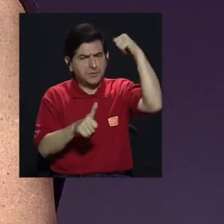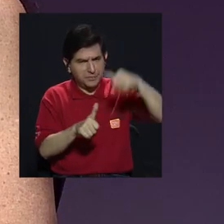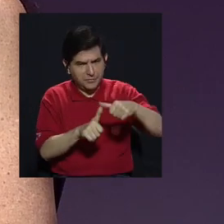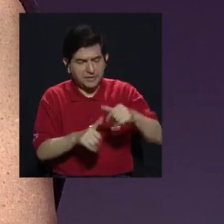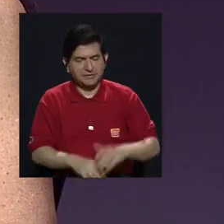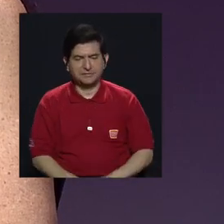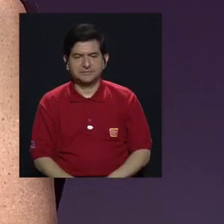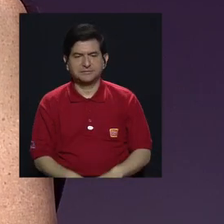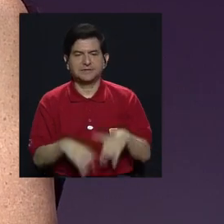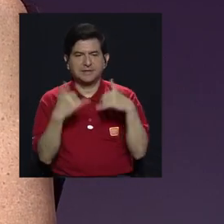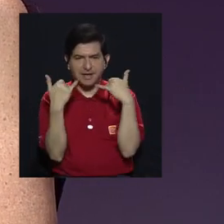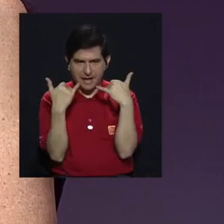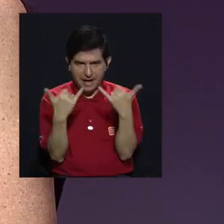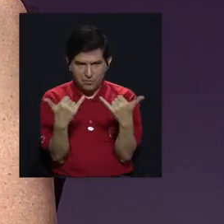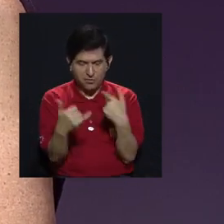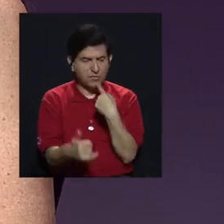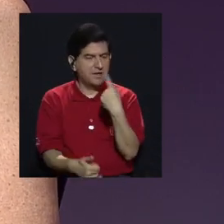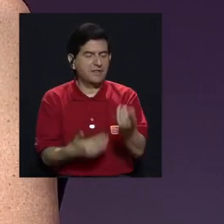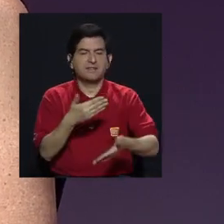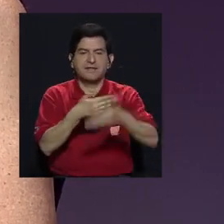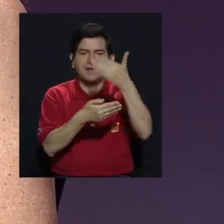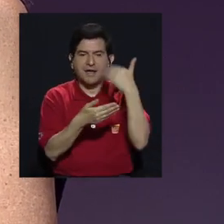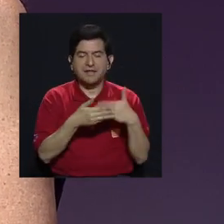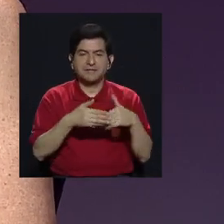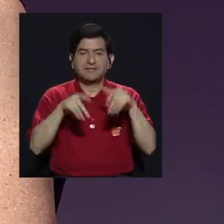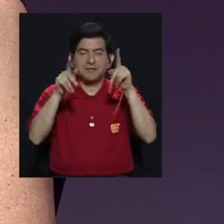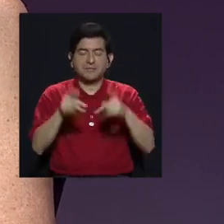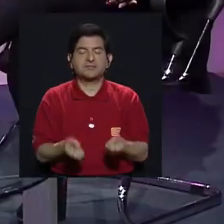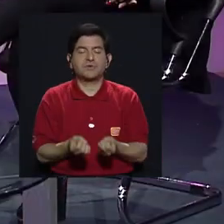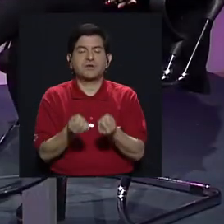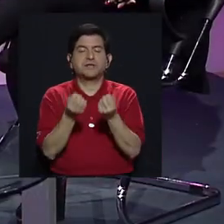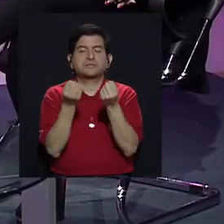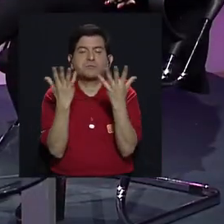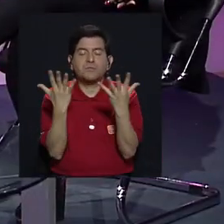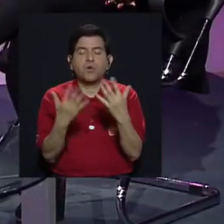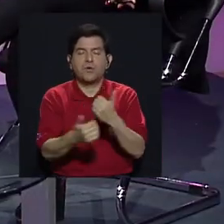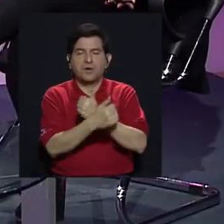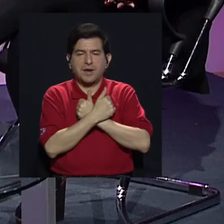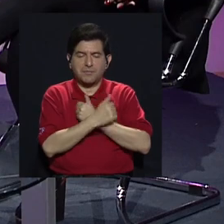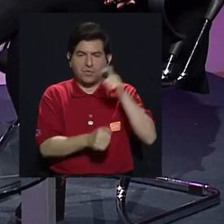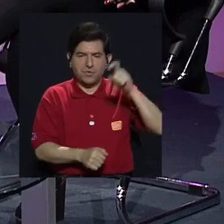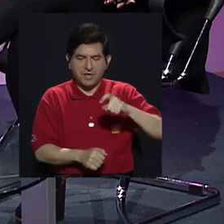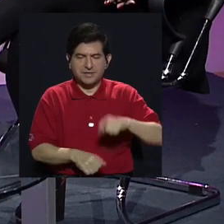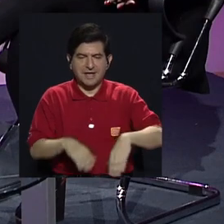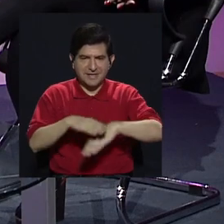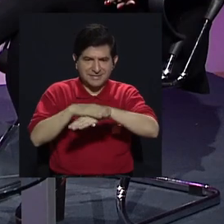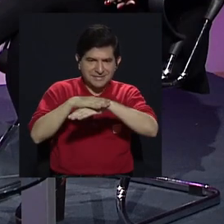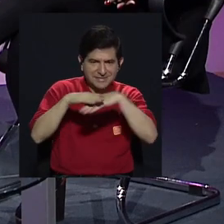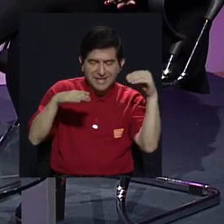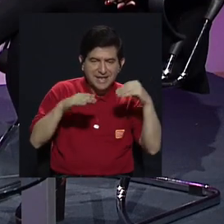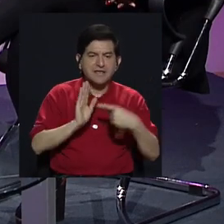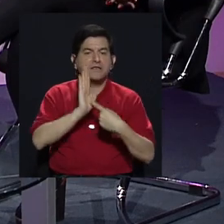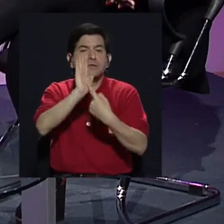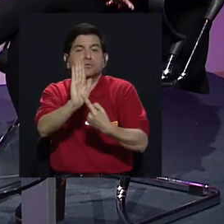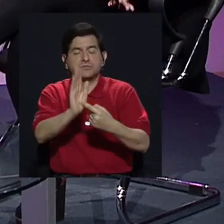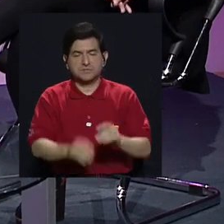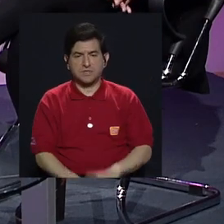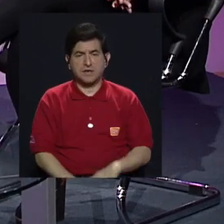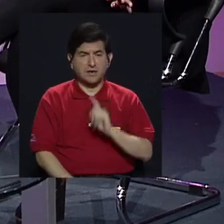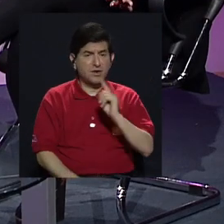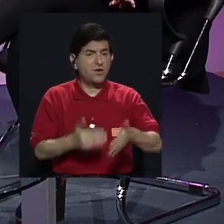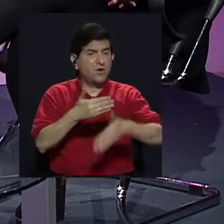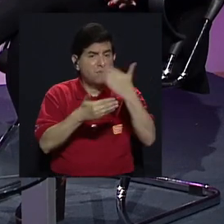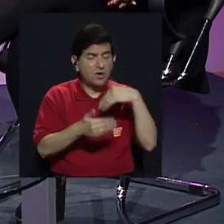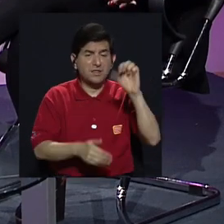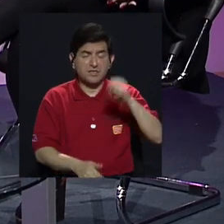Ahora, por eso decía yo que la gente poliamorosa necesita también salirse del closet, porque eso que estás